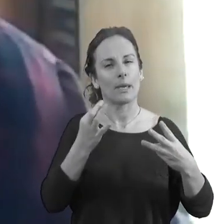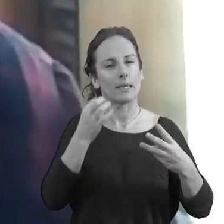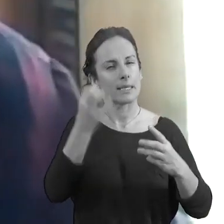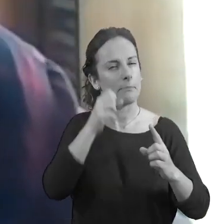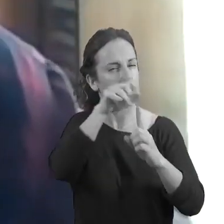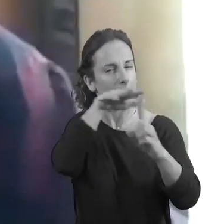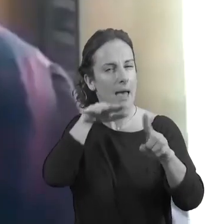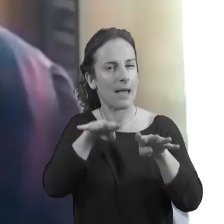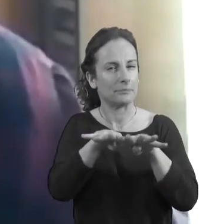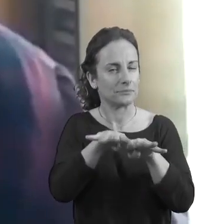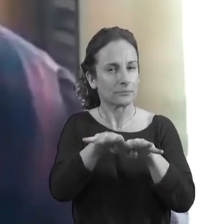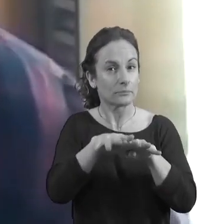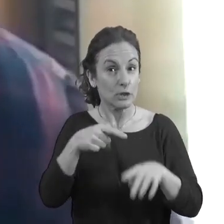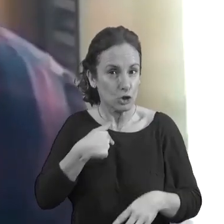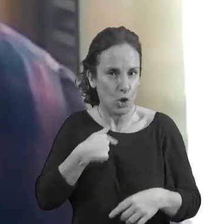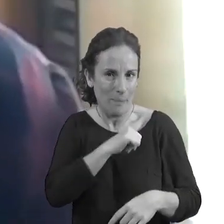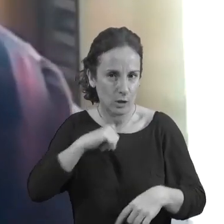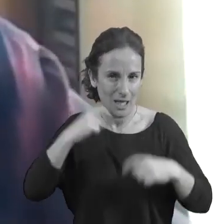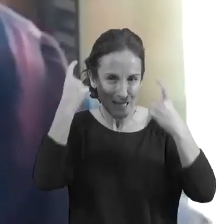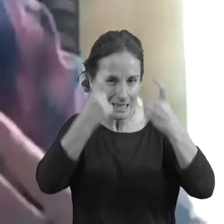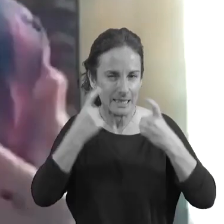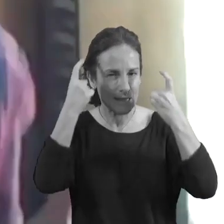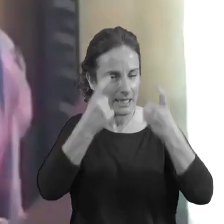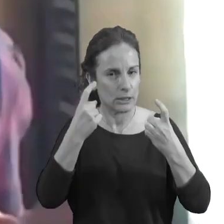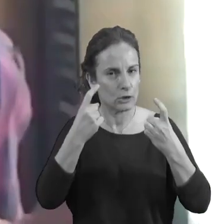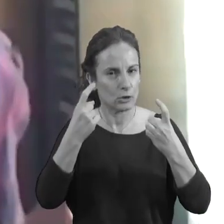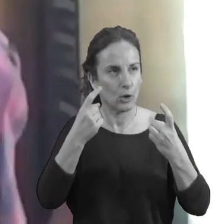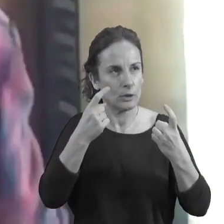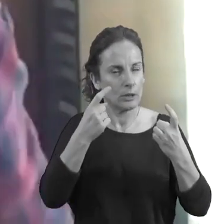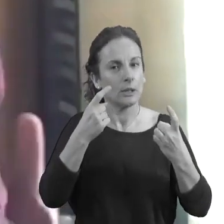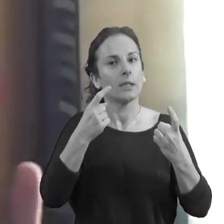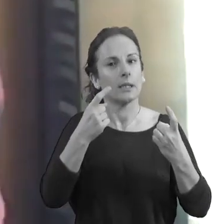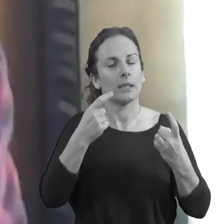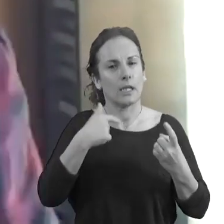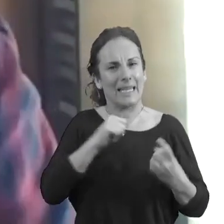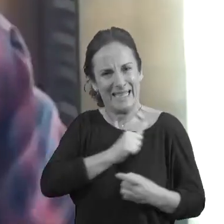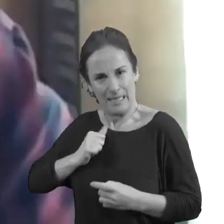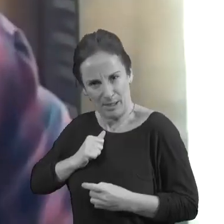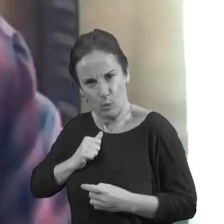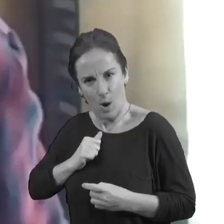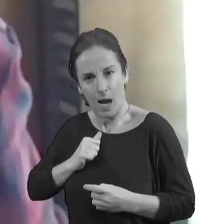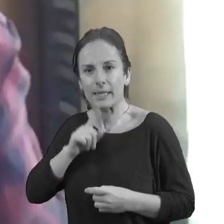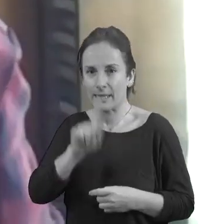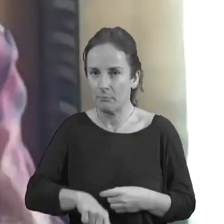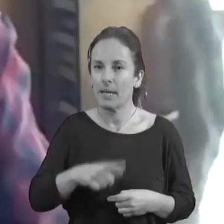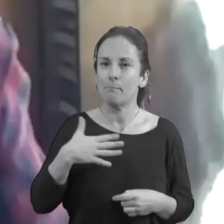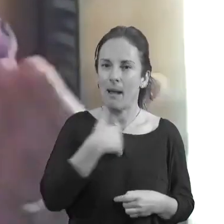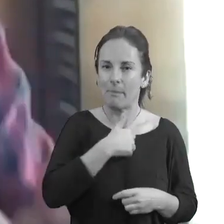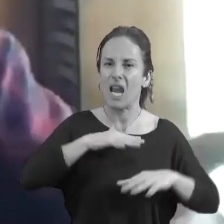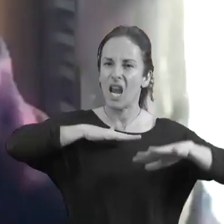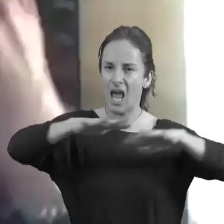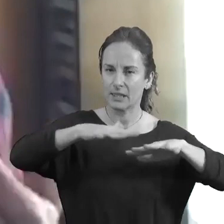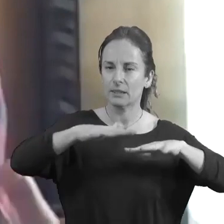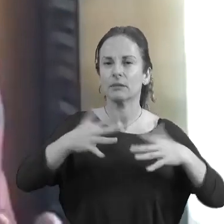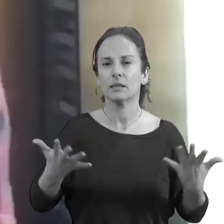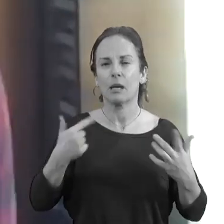sobre algunas cosas, ¿no? Yo intento, en la medida de lo posible, y aquí hablo en clave individual, también como activista, bueno, pues intento cuestionarme,